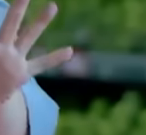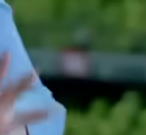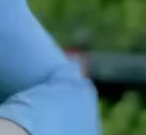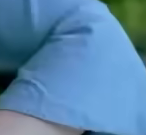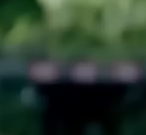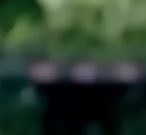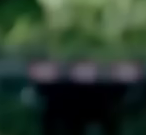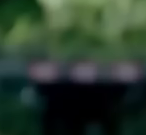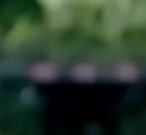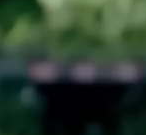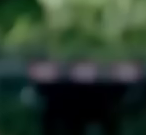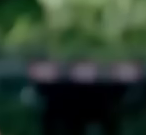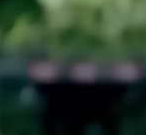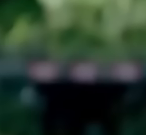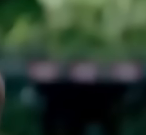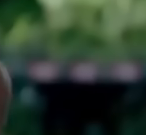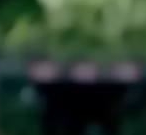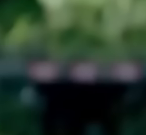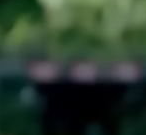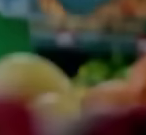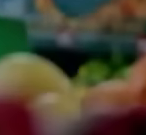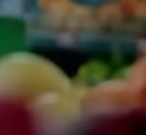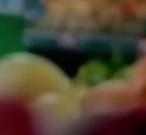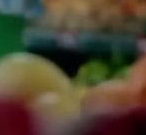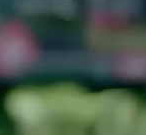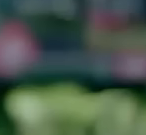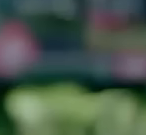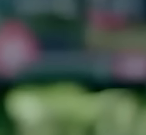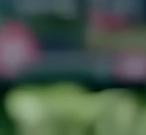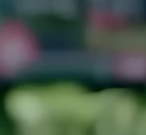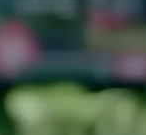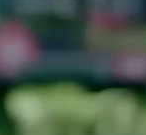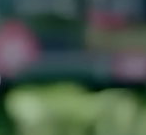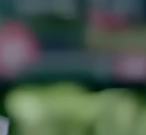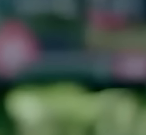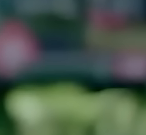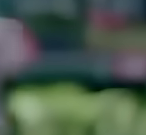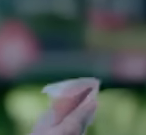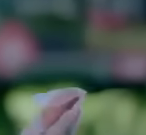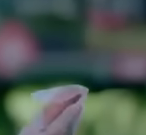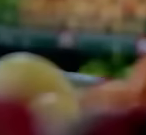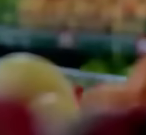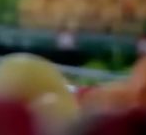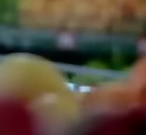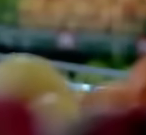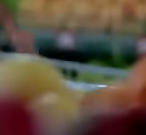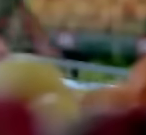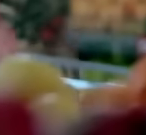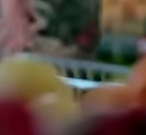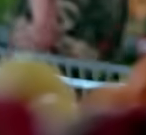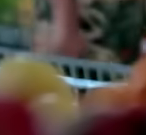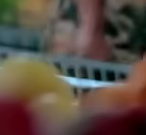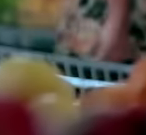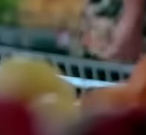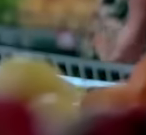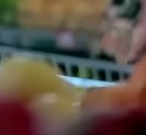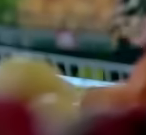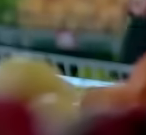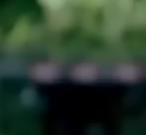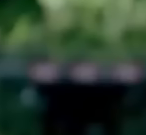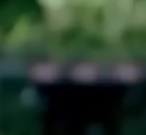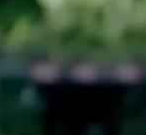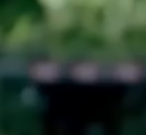de todo a menor precio, ¿cuánto dura? No, no es una promo. En mi comisariato tenemos de todo al menor precio todos los días. ¿No será como esas de 15